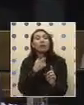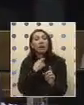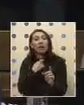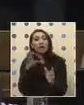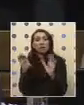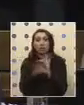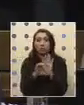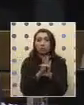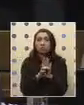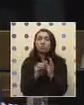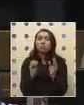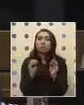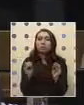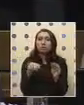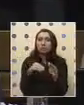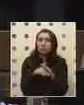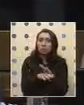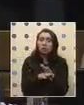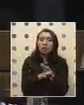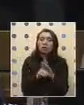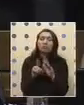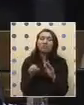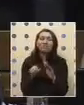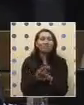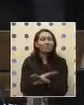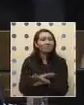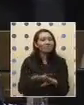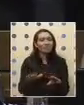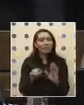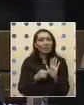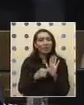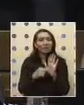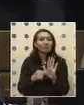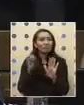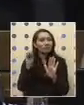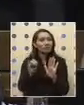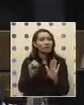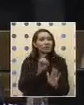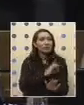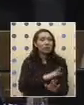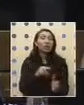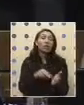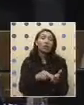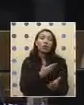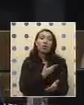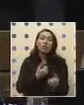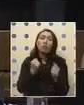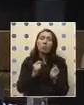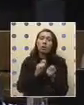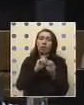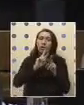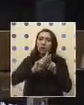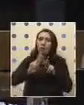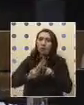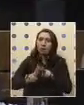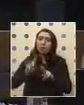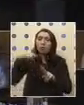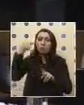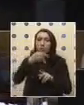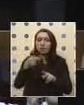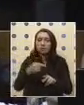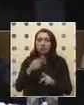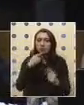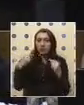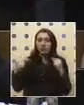garantías constitucionales y por eso hacemos reserva, va a ser una pésima señal para Chile. Espero que el Gobierno lo pueda corregir en las próximas semanas de